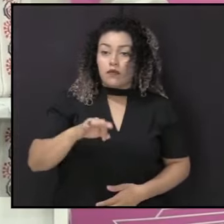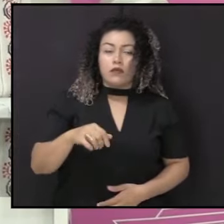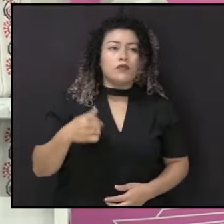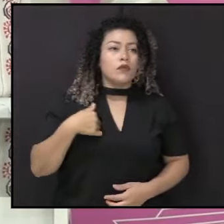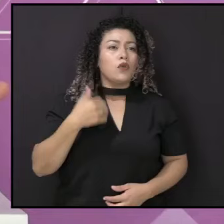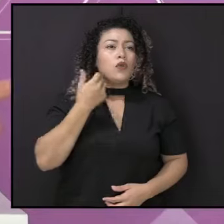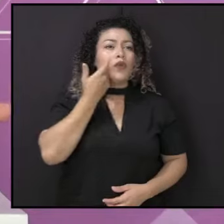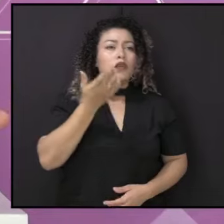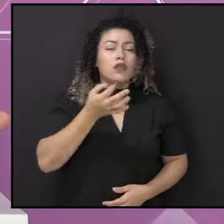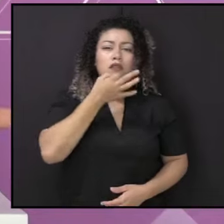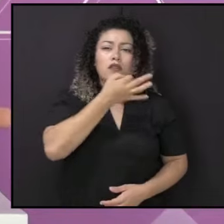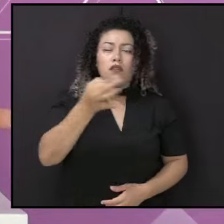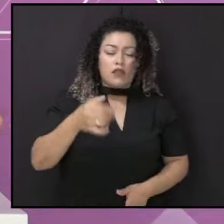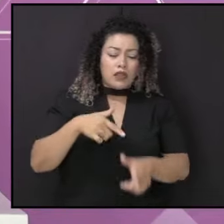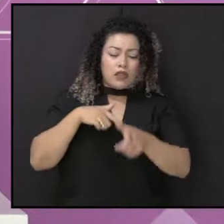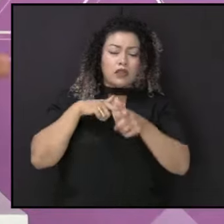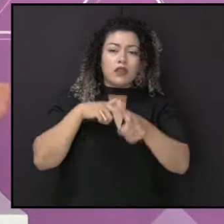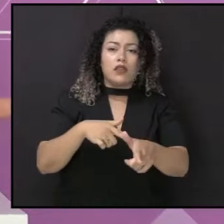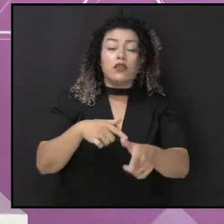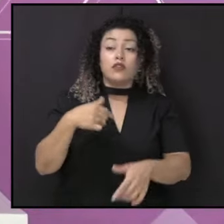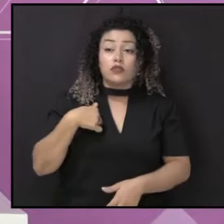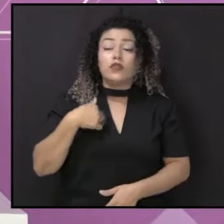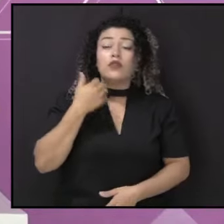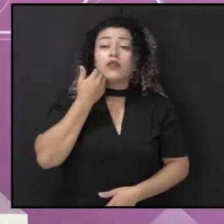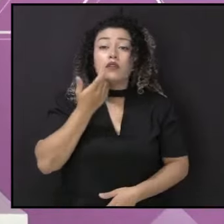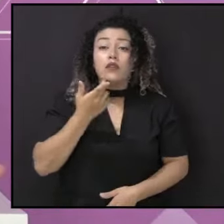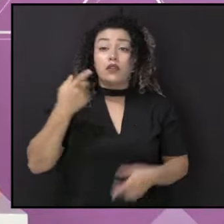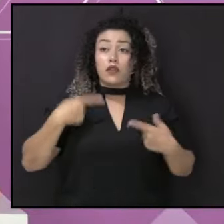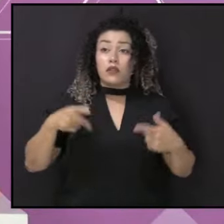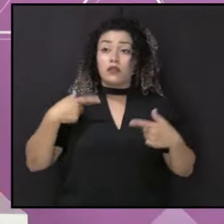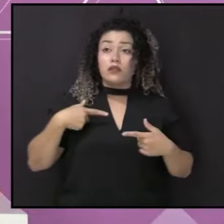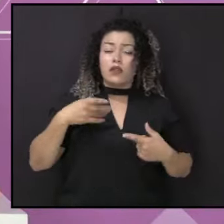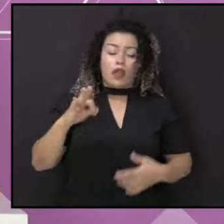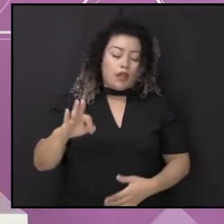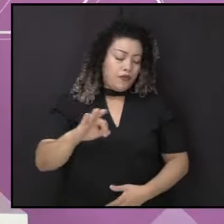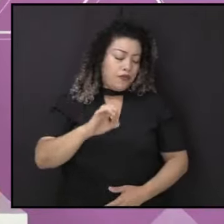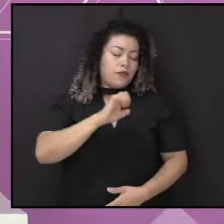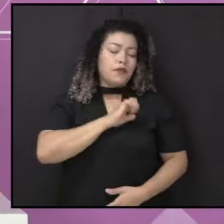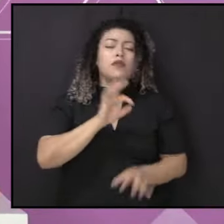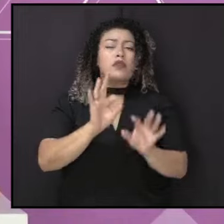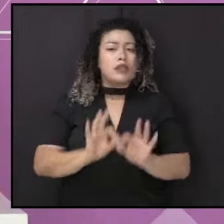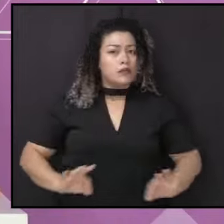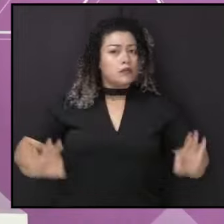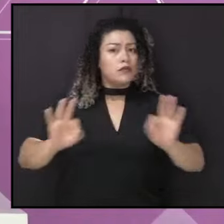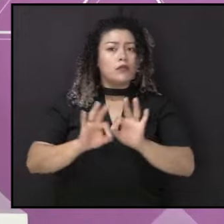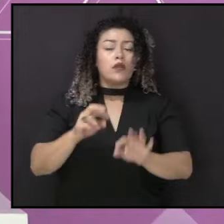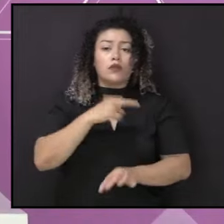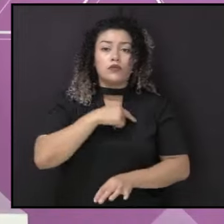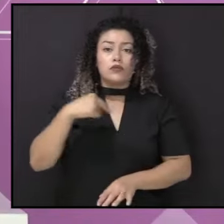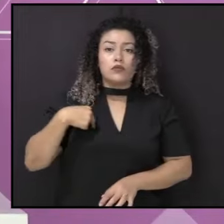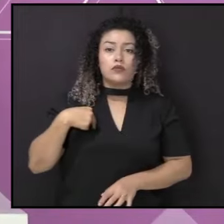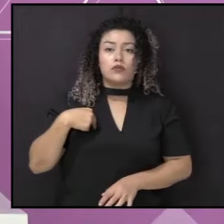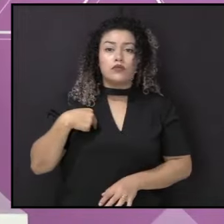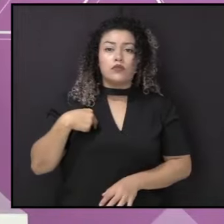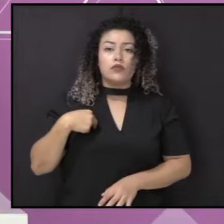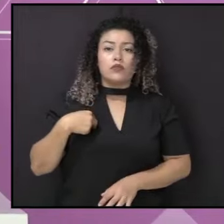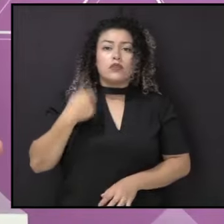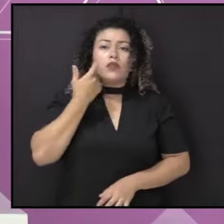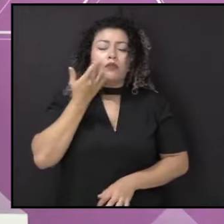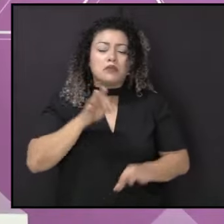para darle continuidad a las propuestas en este momento, yo sí quiero que la gente no pierda la fe, que tenemos propuestas muy importantes en Fuerza por México, que